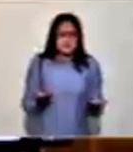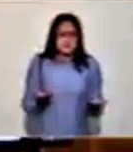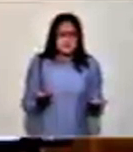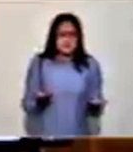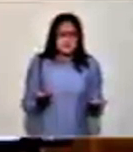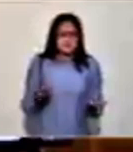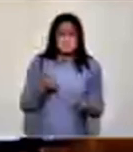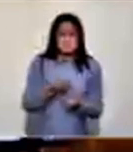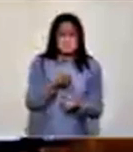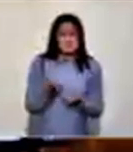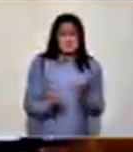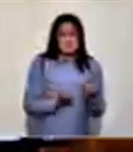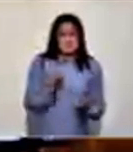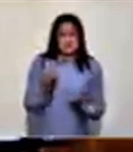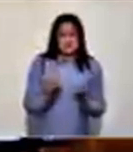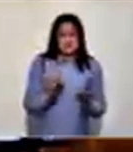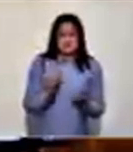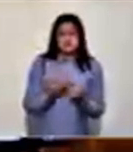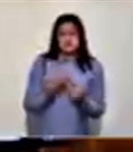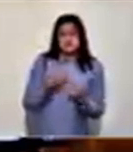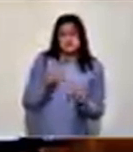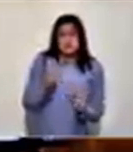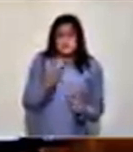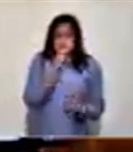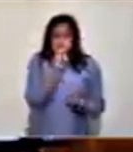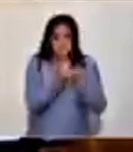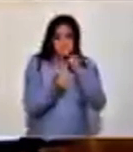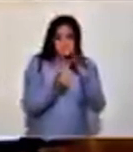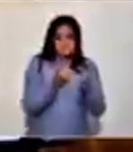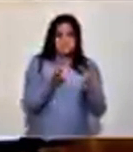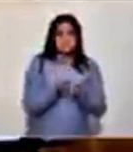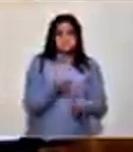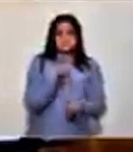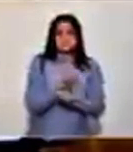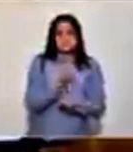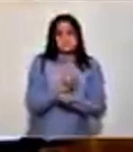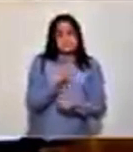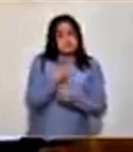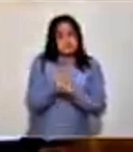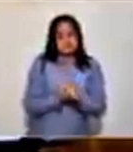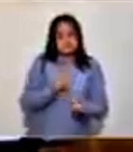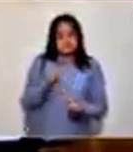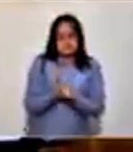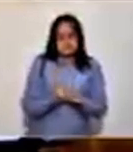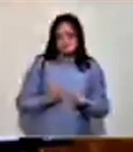Y más quienes venimos de lo que hemos dicho, la lucha de la cuarta transformación.